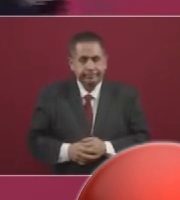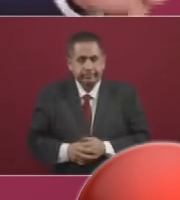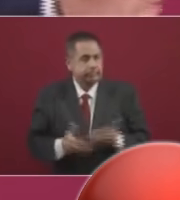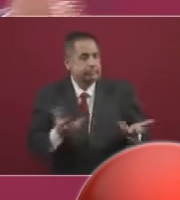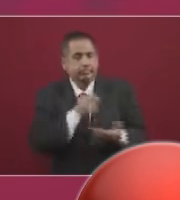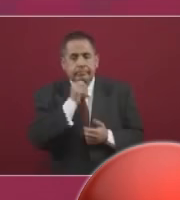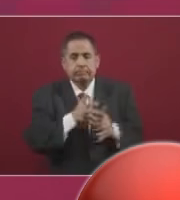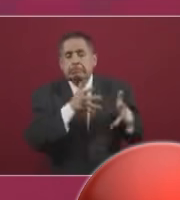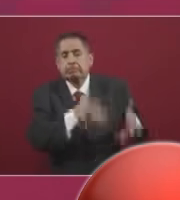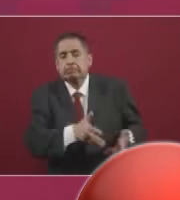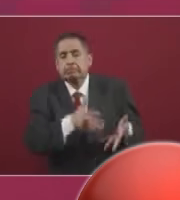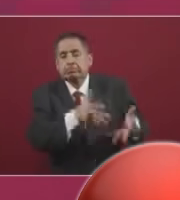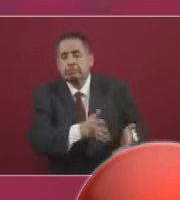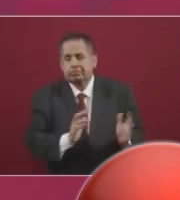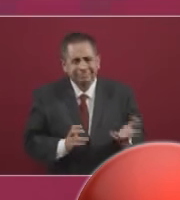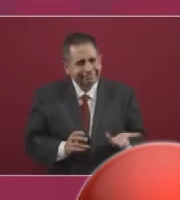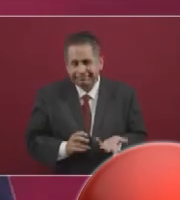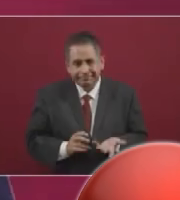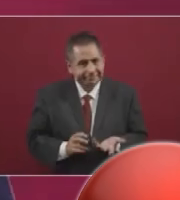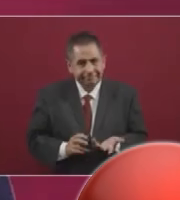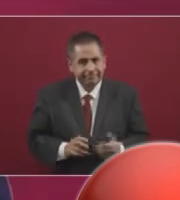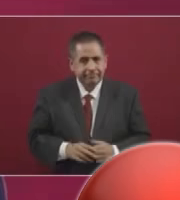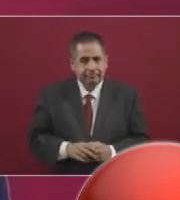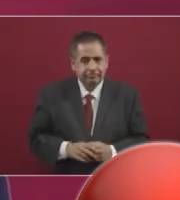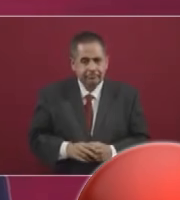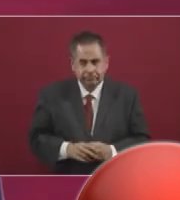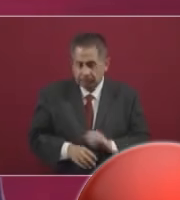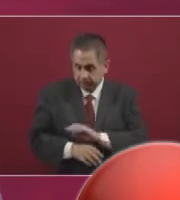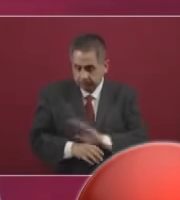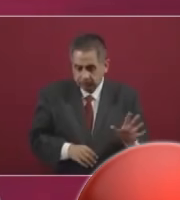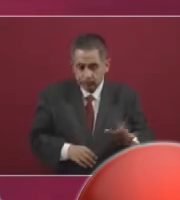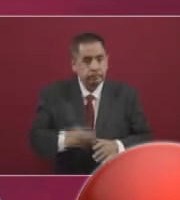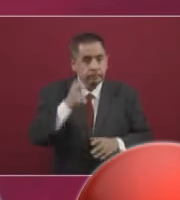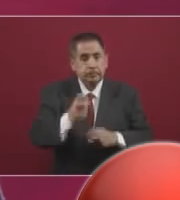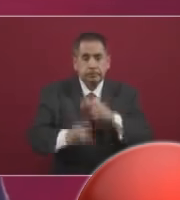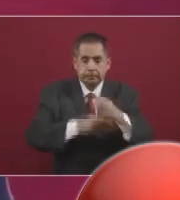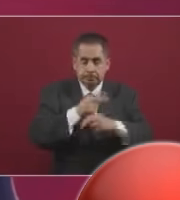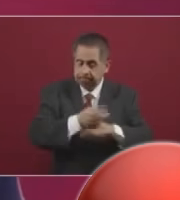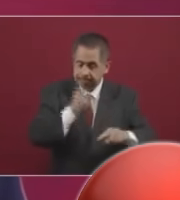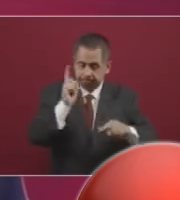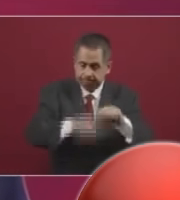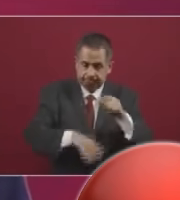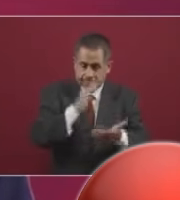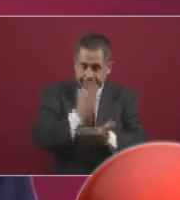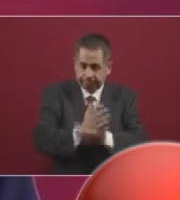hace nada con ellos. Entonces, eso se va a resolver.